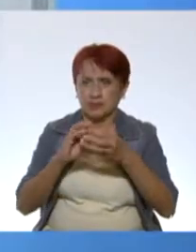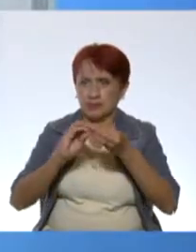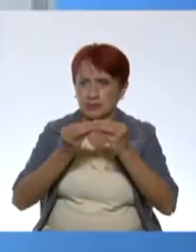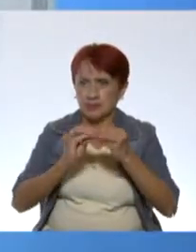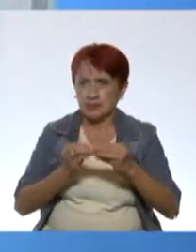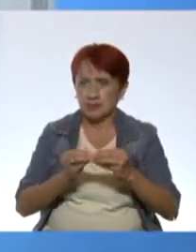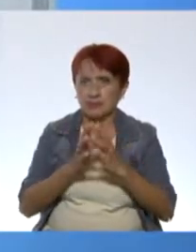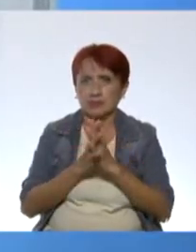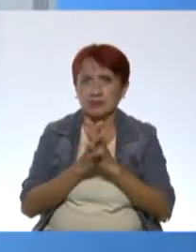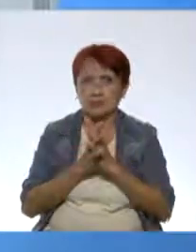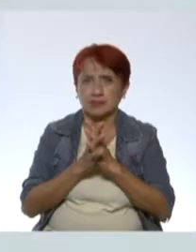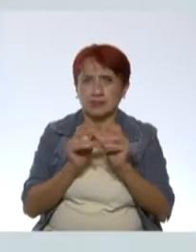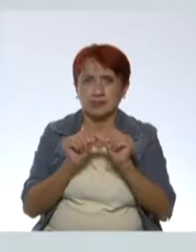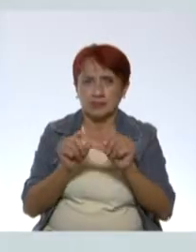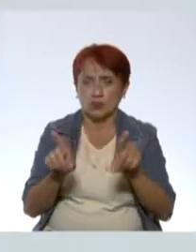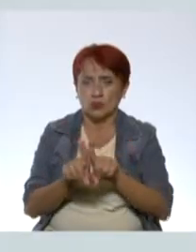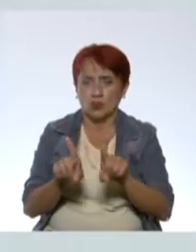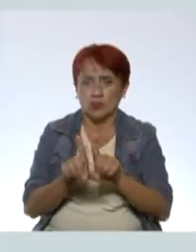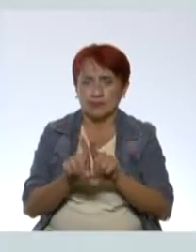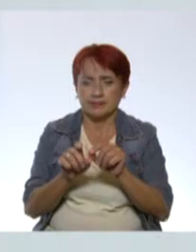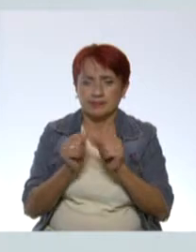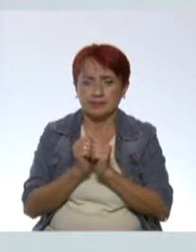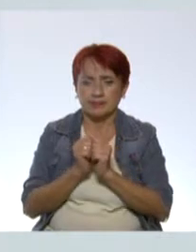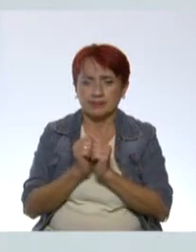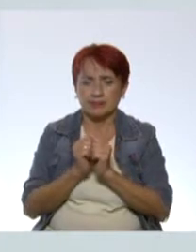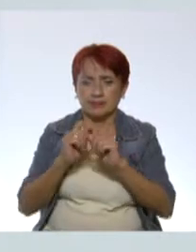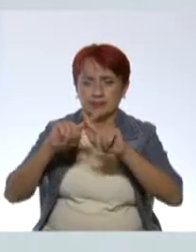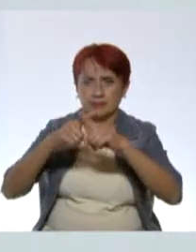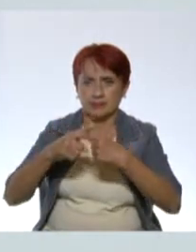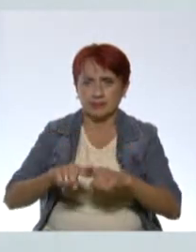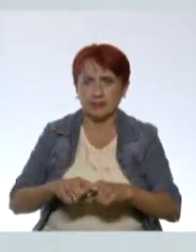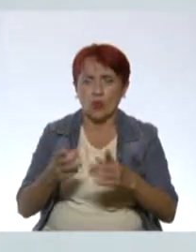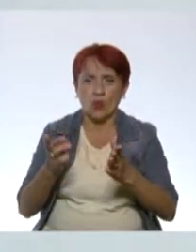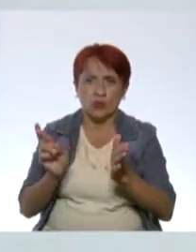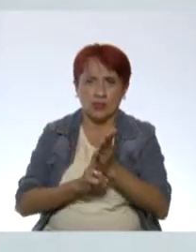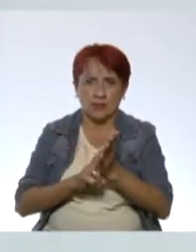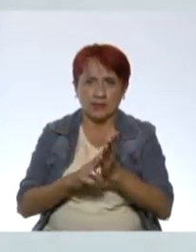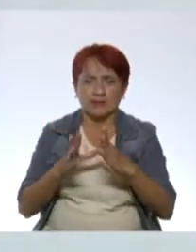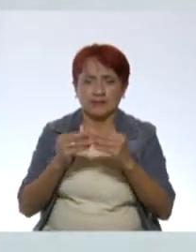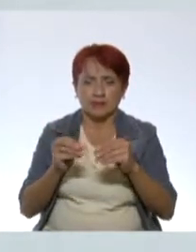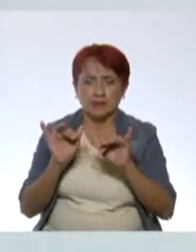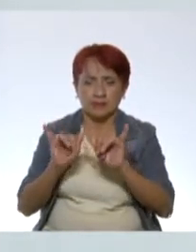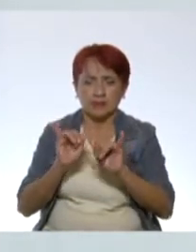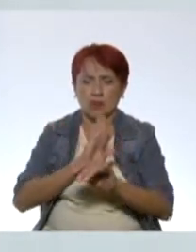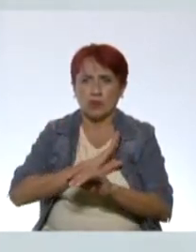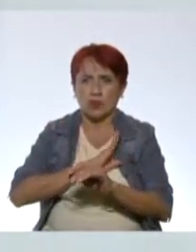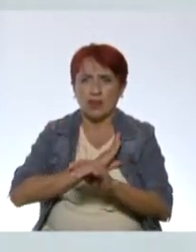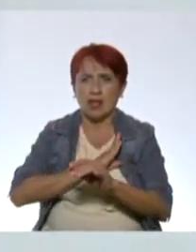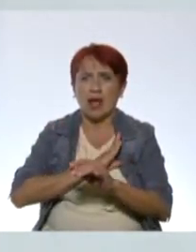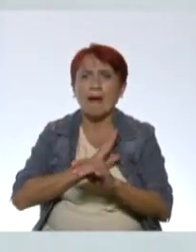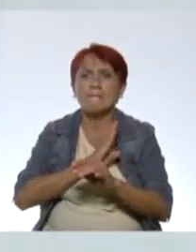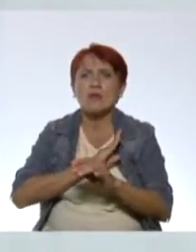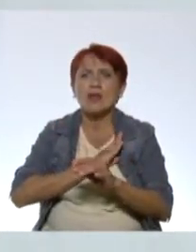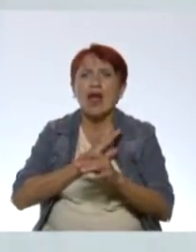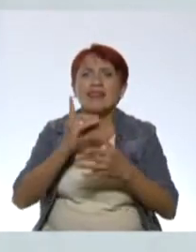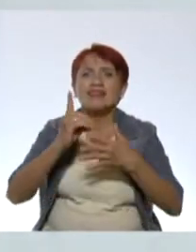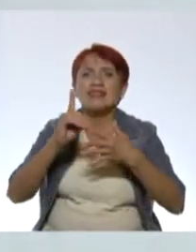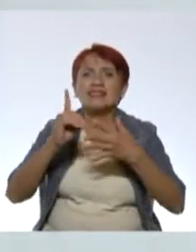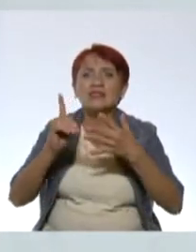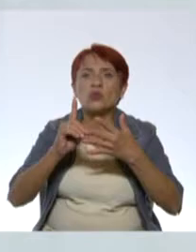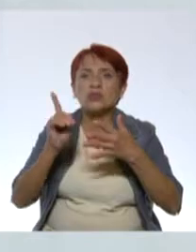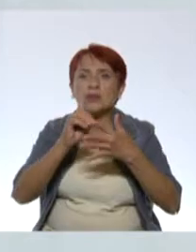Y empezamos a resolver. Esto permanece igual y multiplicamos, volvemos a aplicar nuestra propiedad distributiva